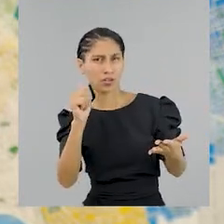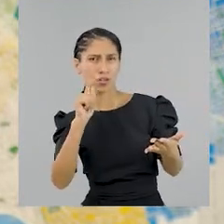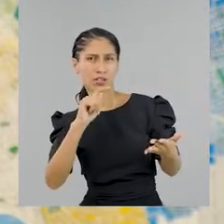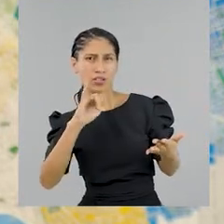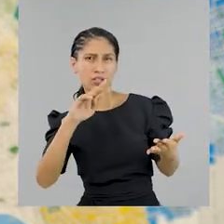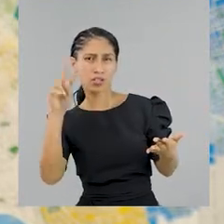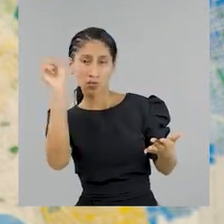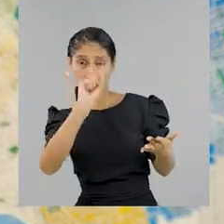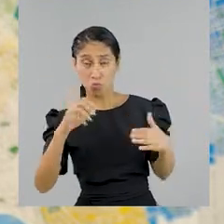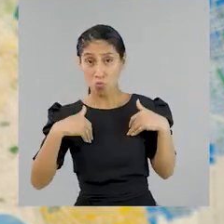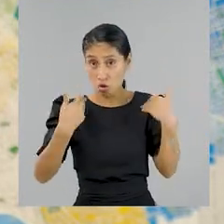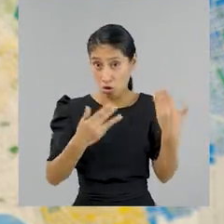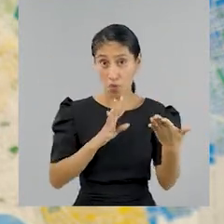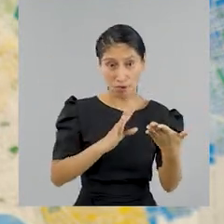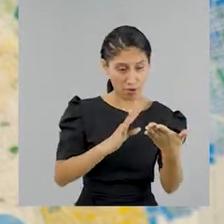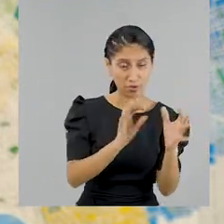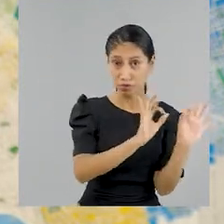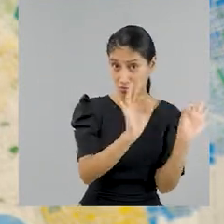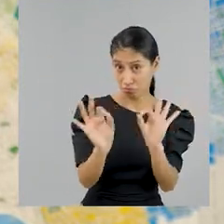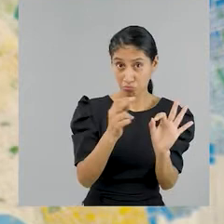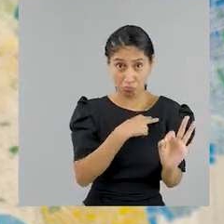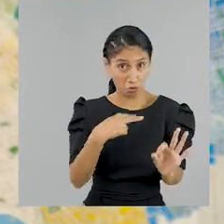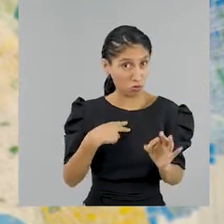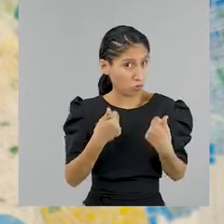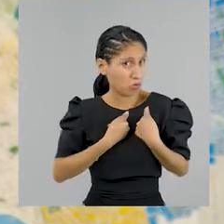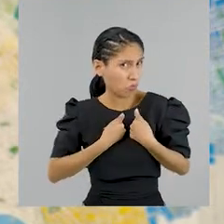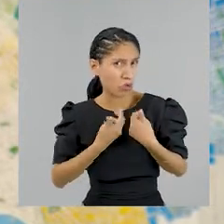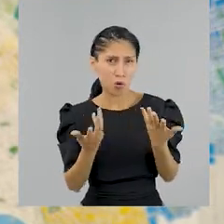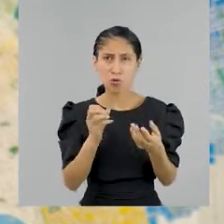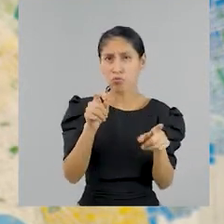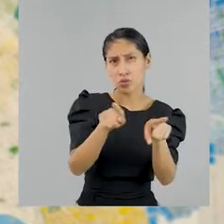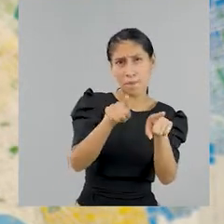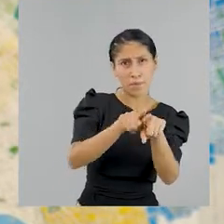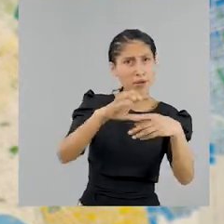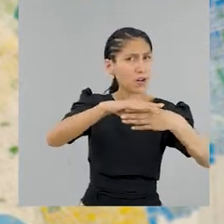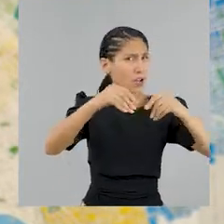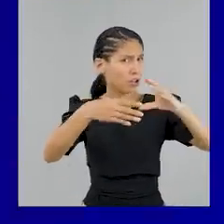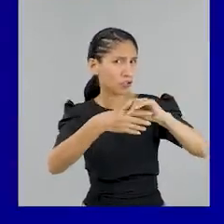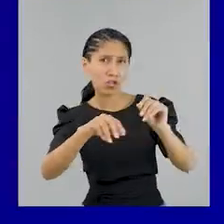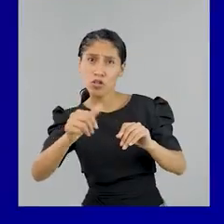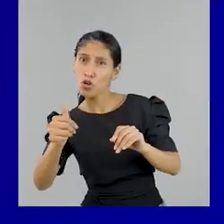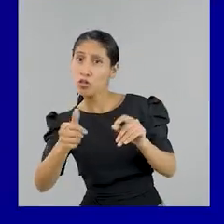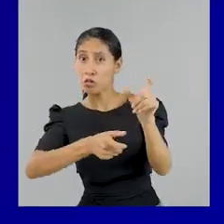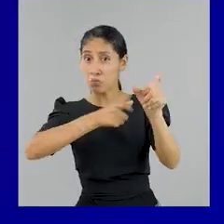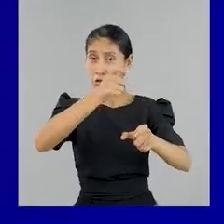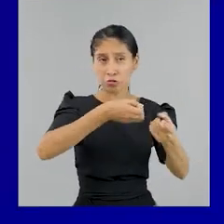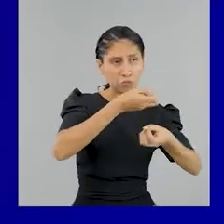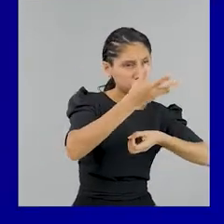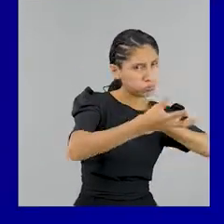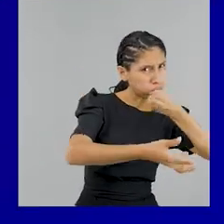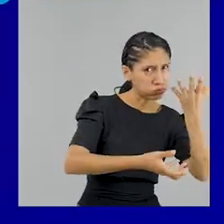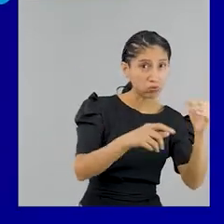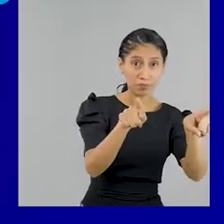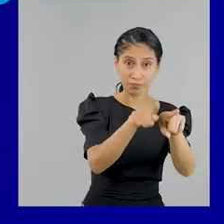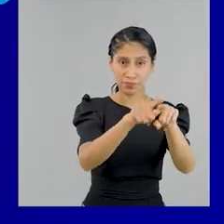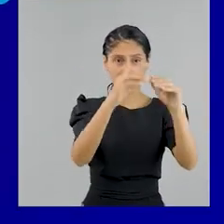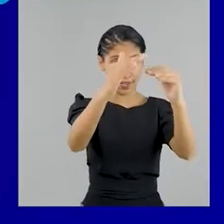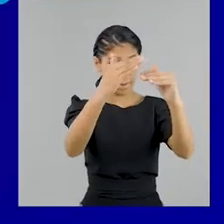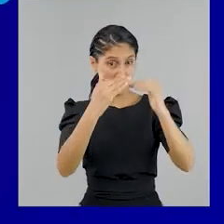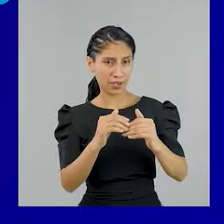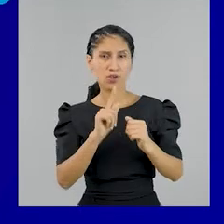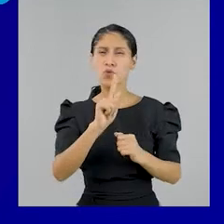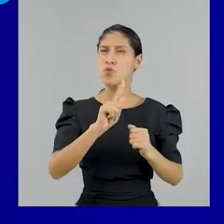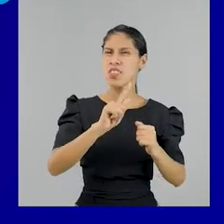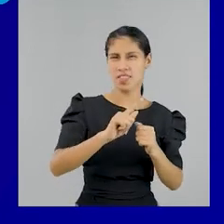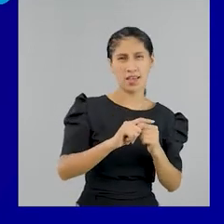hablar de nosotros mismos o podemos contar con muchos personajes. Continuemos viendo otras características. Narra una